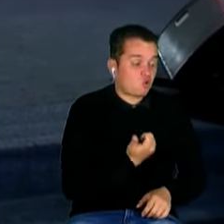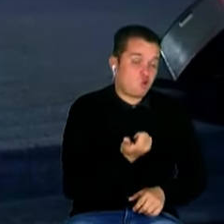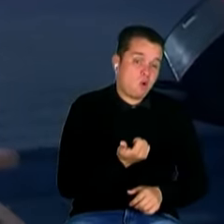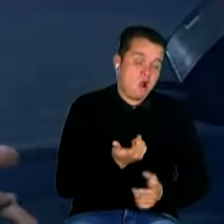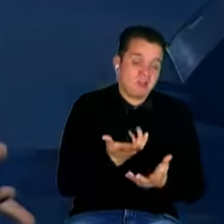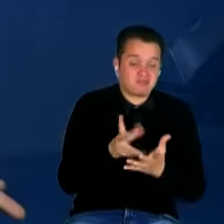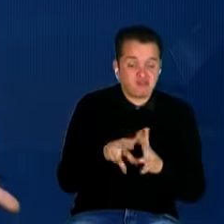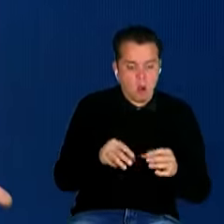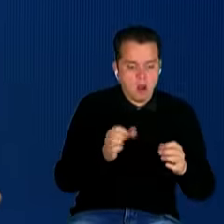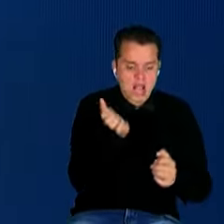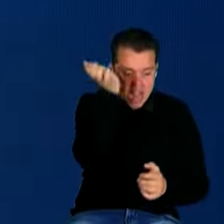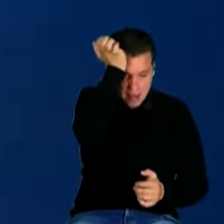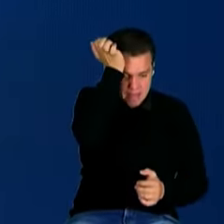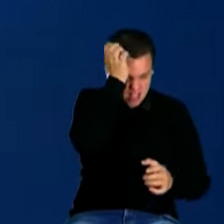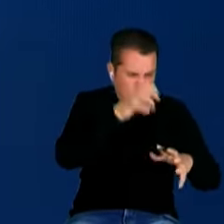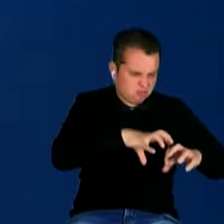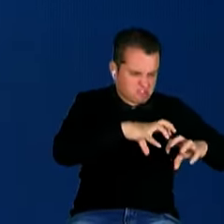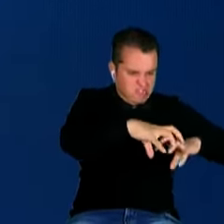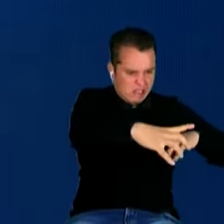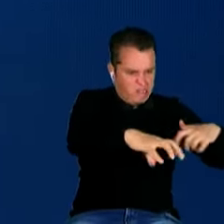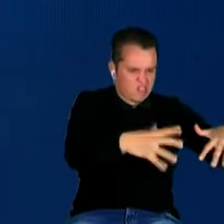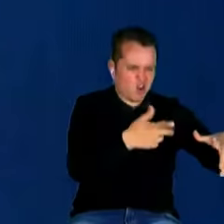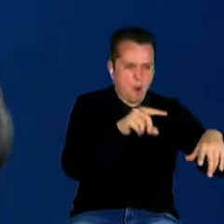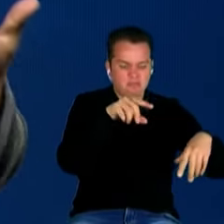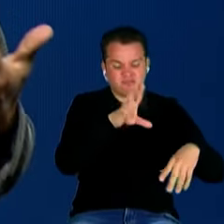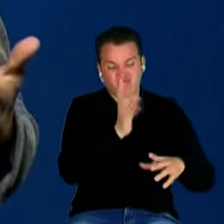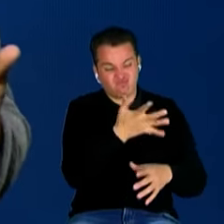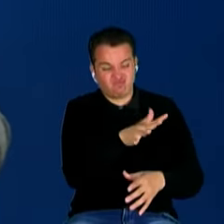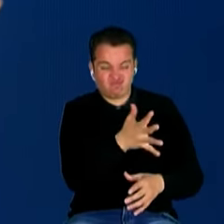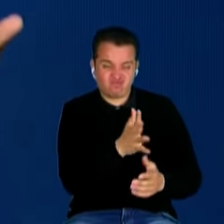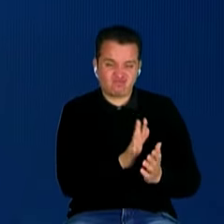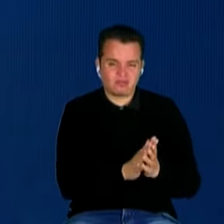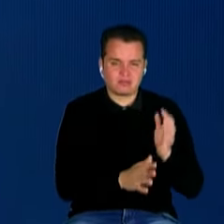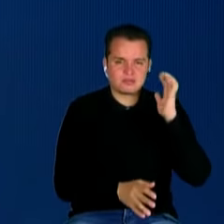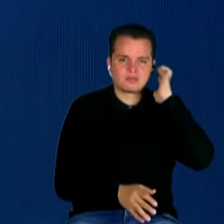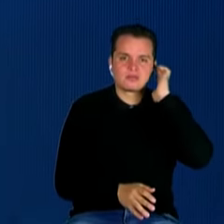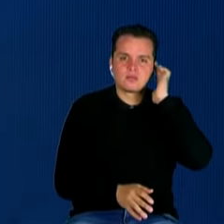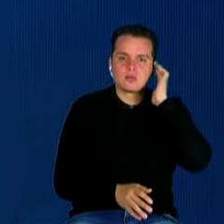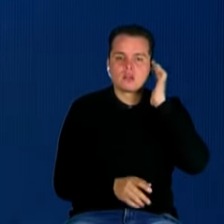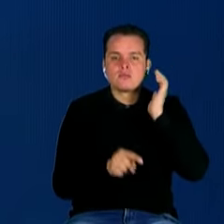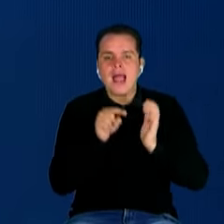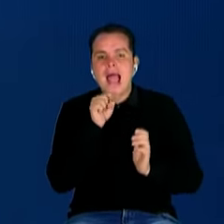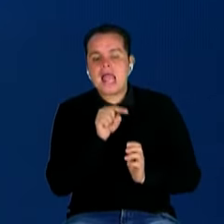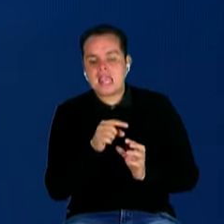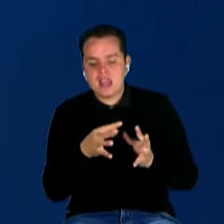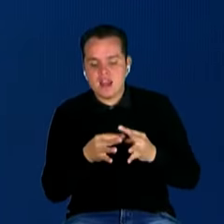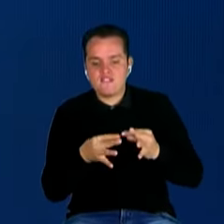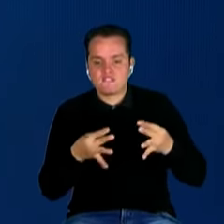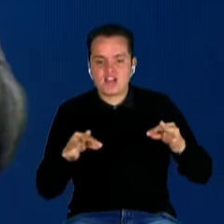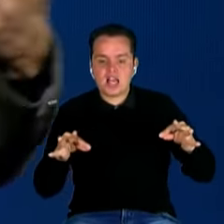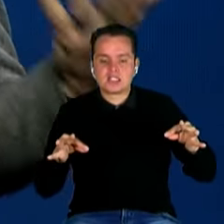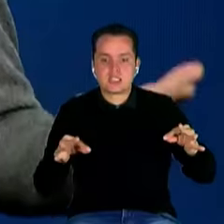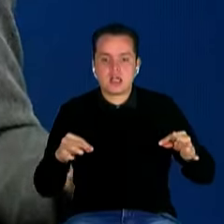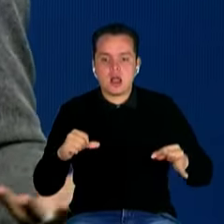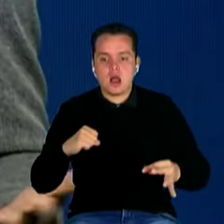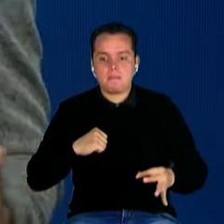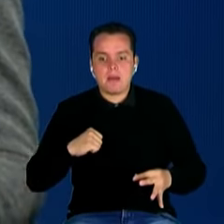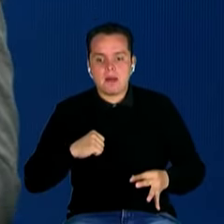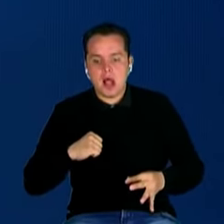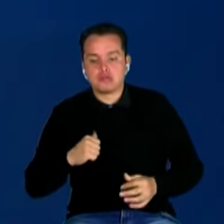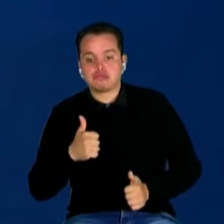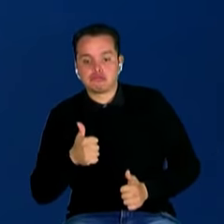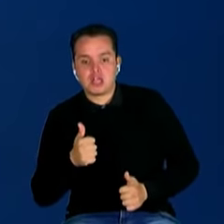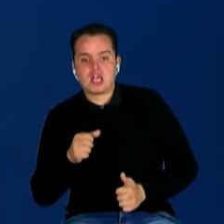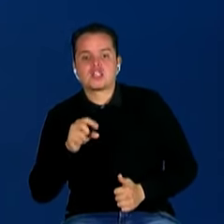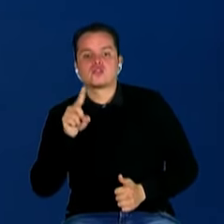me tocó uno lleno de piedra. Entonces ahí se acuñó la frase: yo tuve un buen sortis o